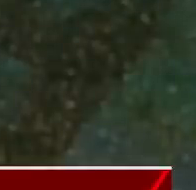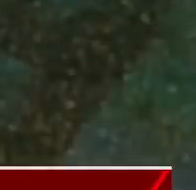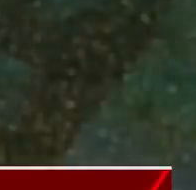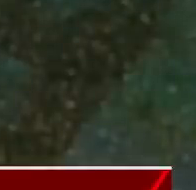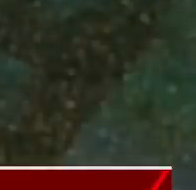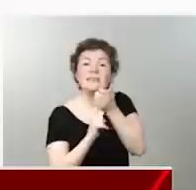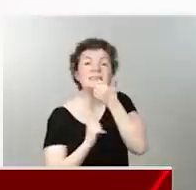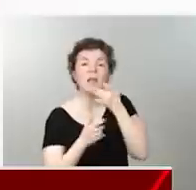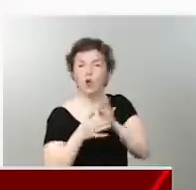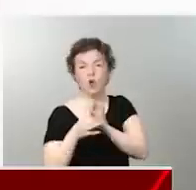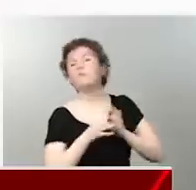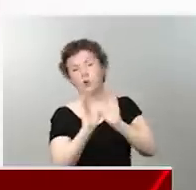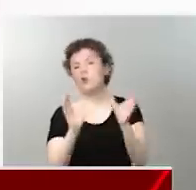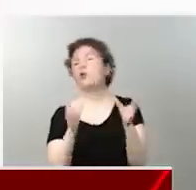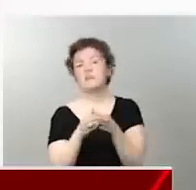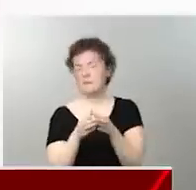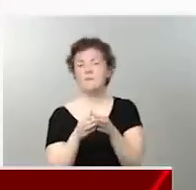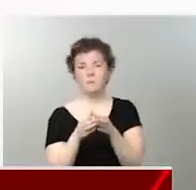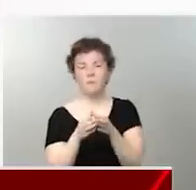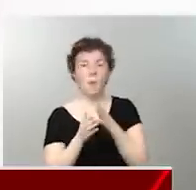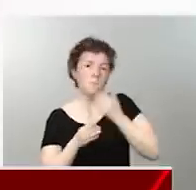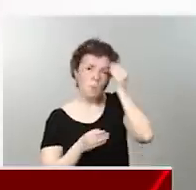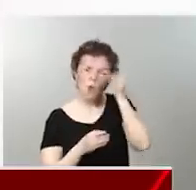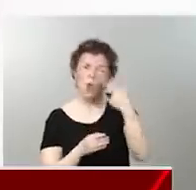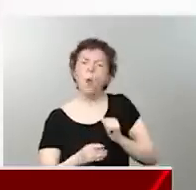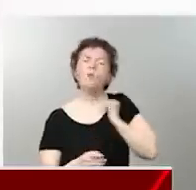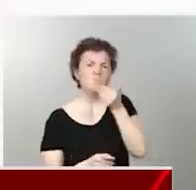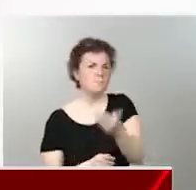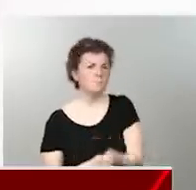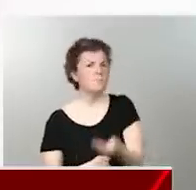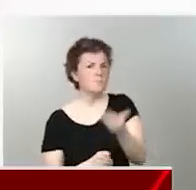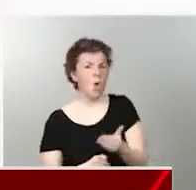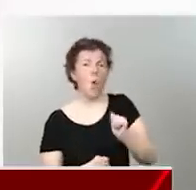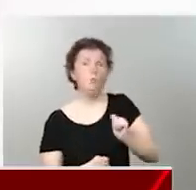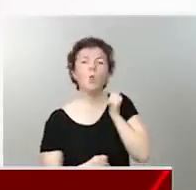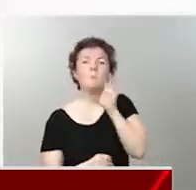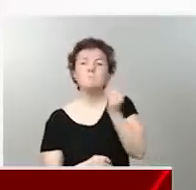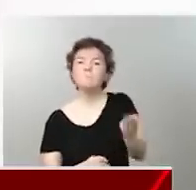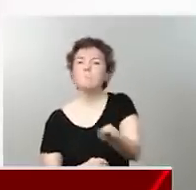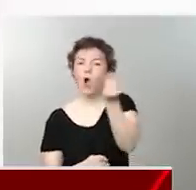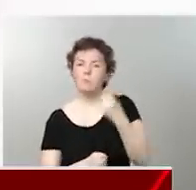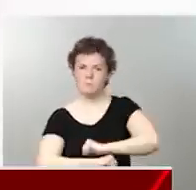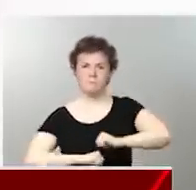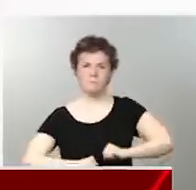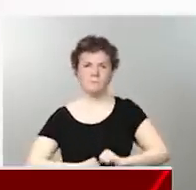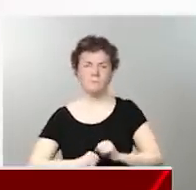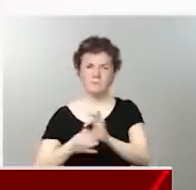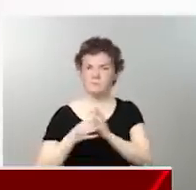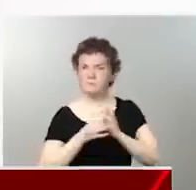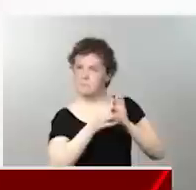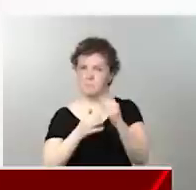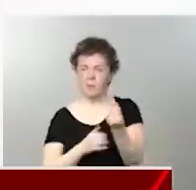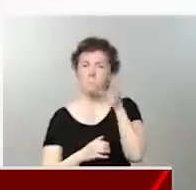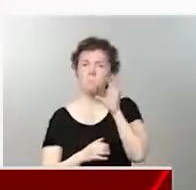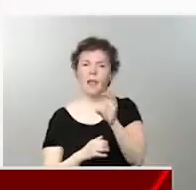pasado o el viernes o el martes miércoles pasado que la izquierda ya perdía la mayoría ya no tenía mayoría la izquierda